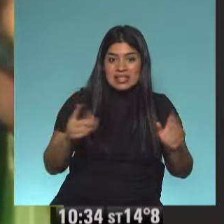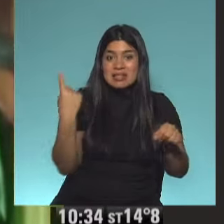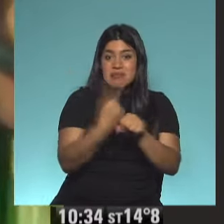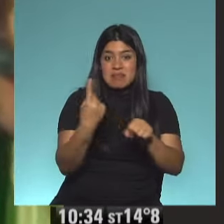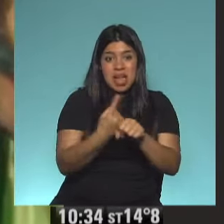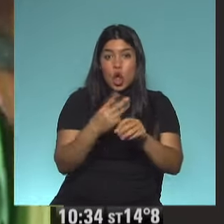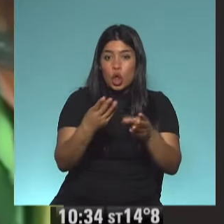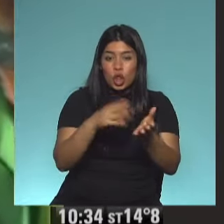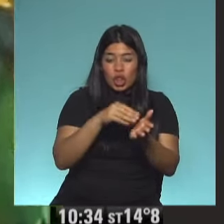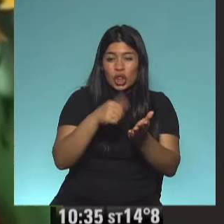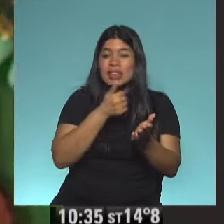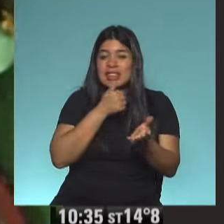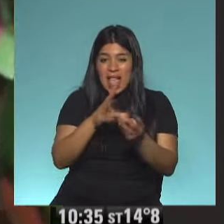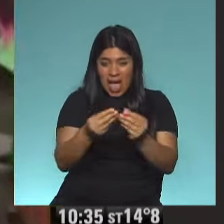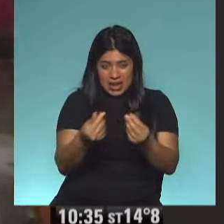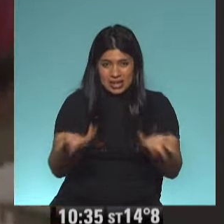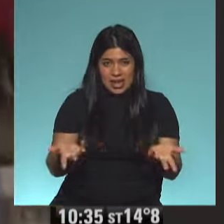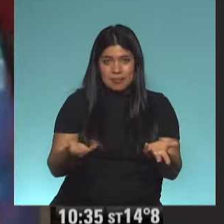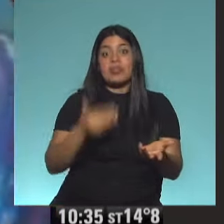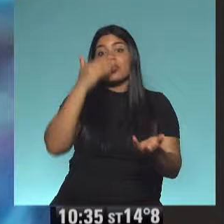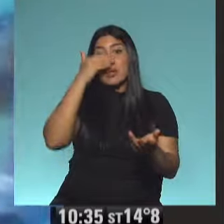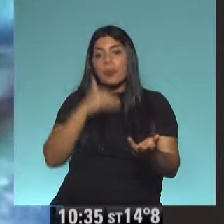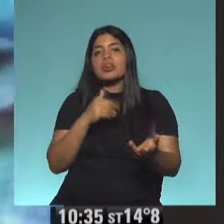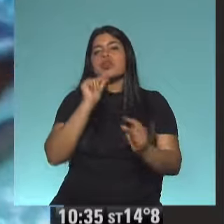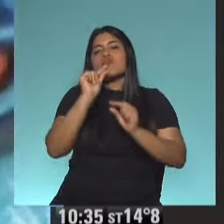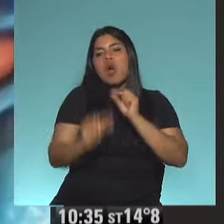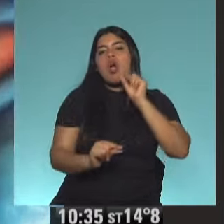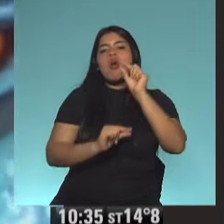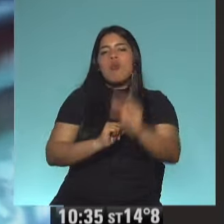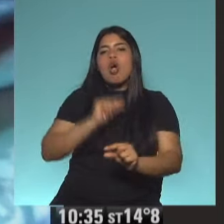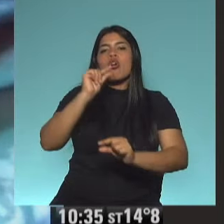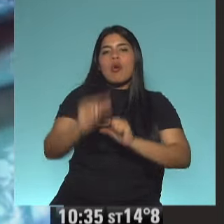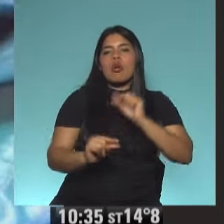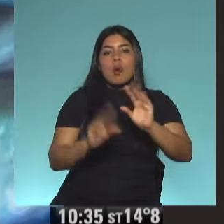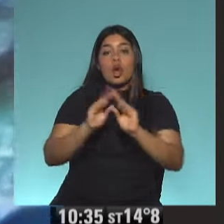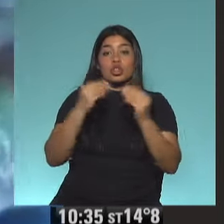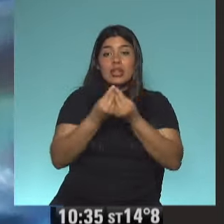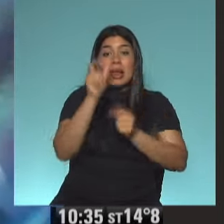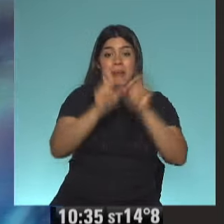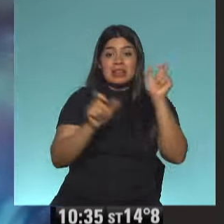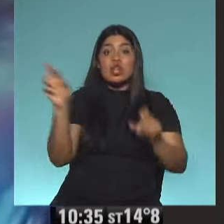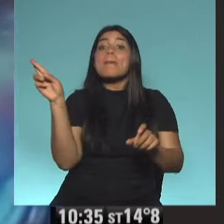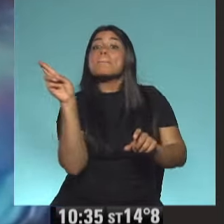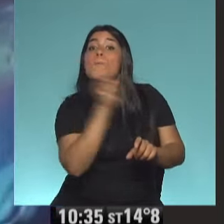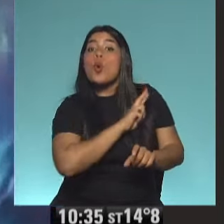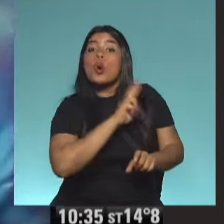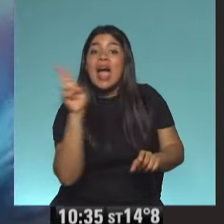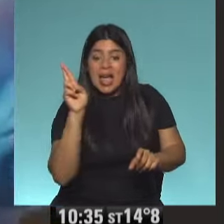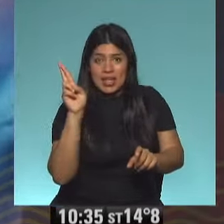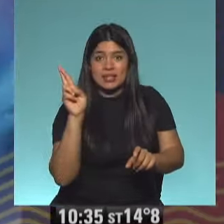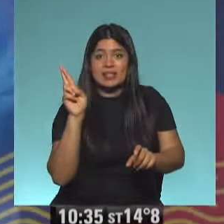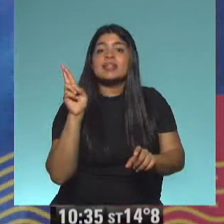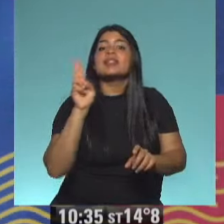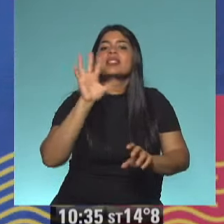están viendo. Después sacamos entre todas, muchas, tenemos 50 mujeres, que